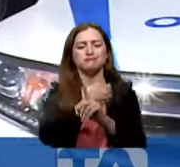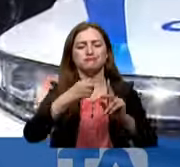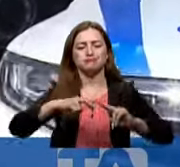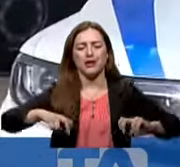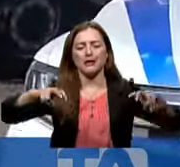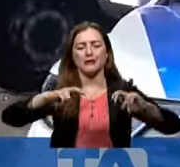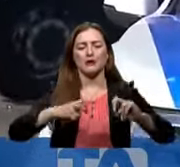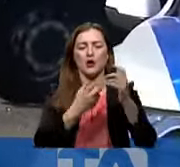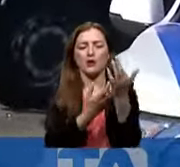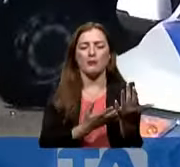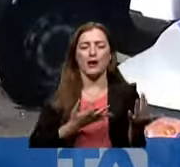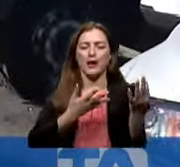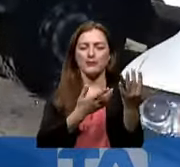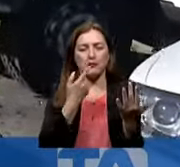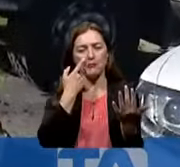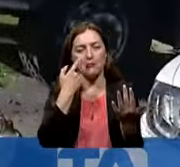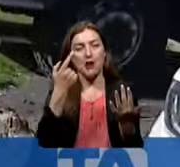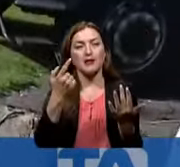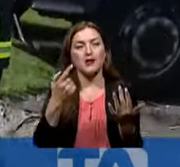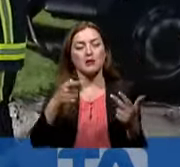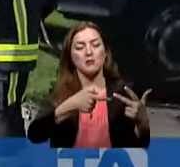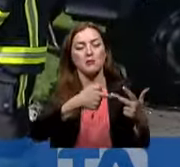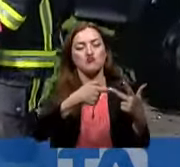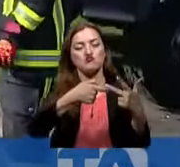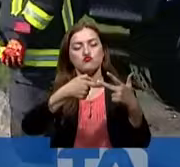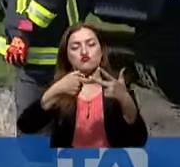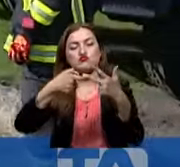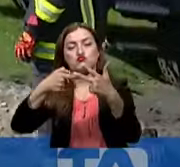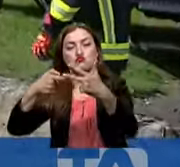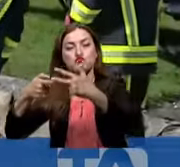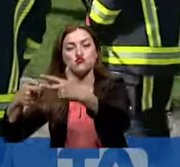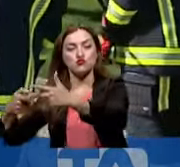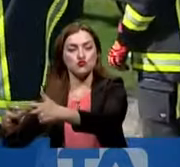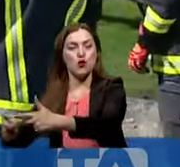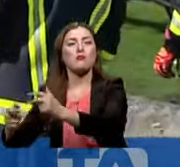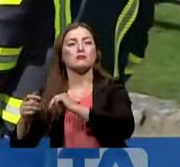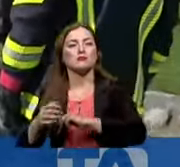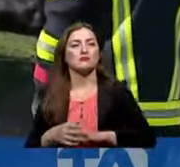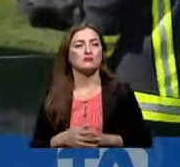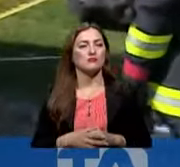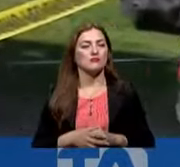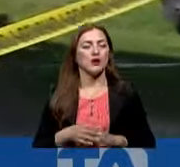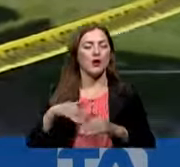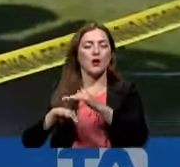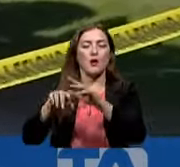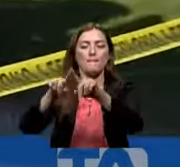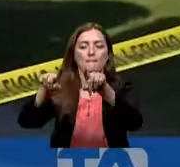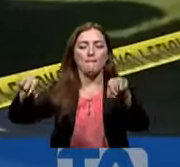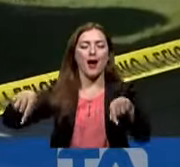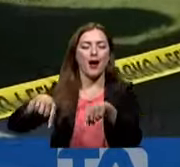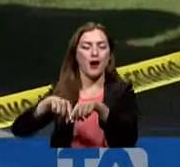DML y de una pluma para que el vehículo tipo camión pueda ser ingresado al